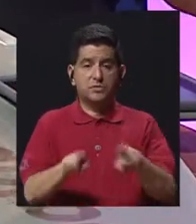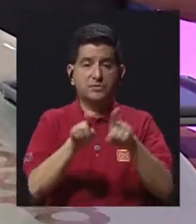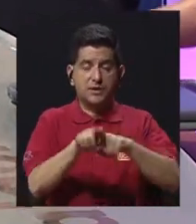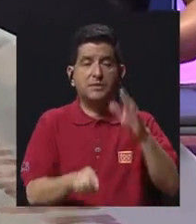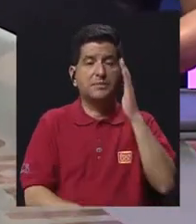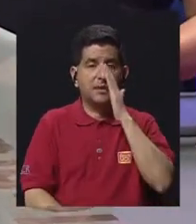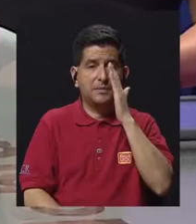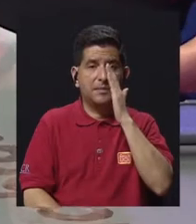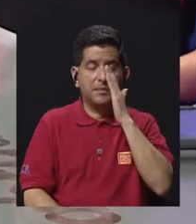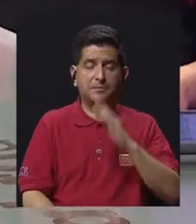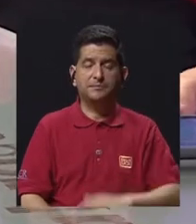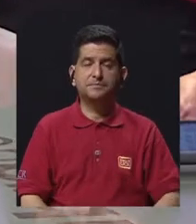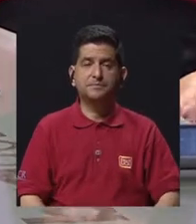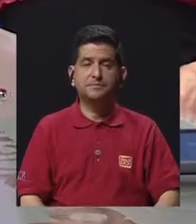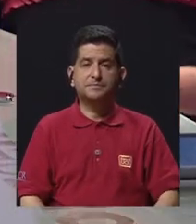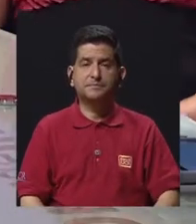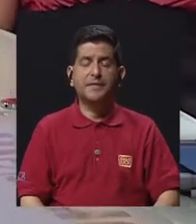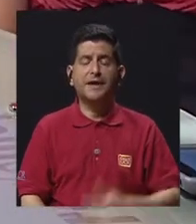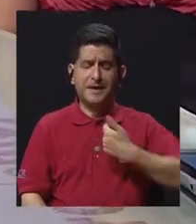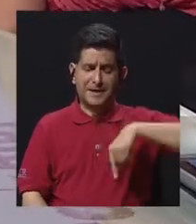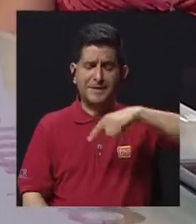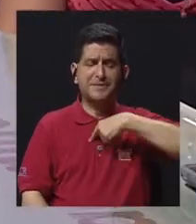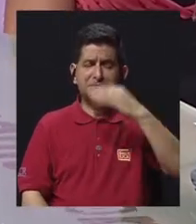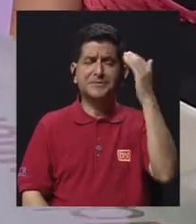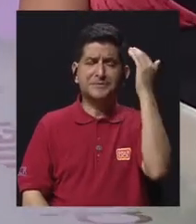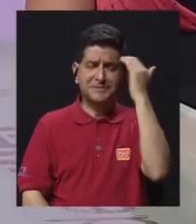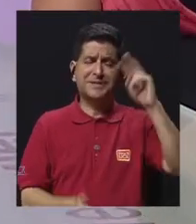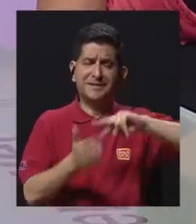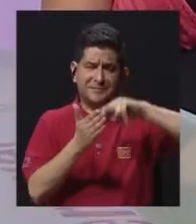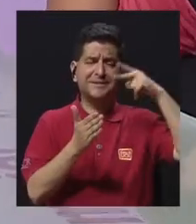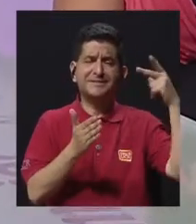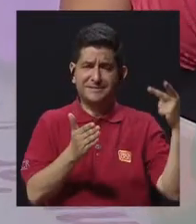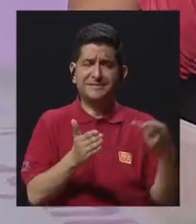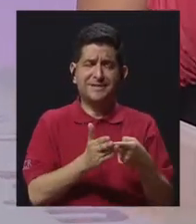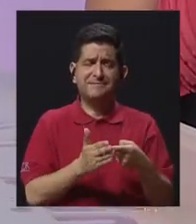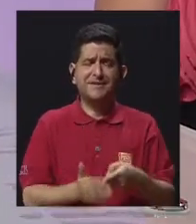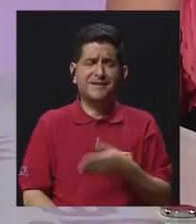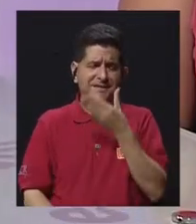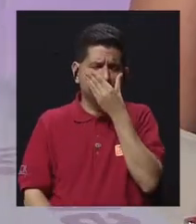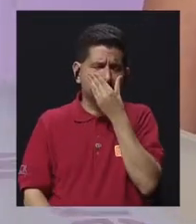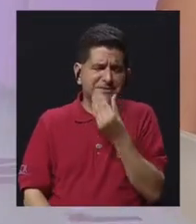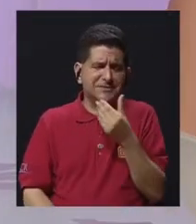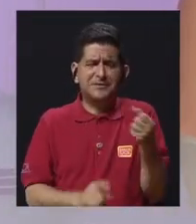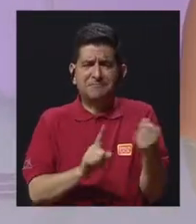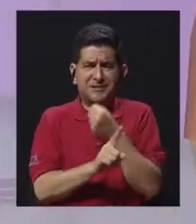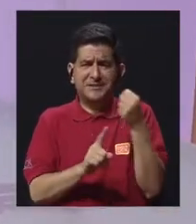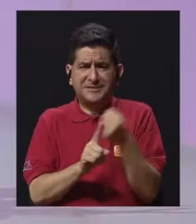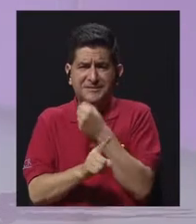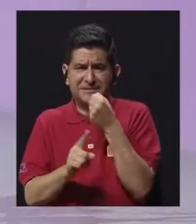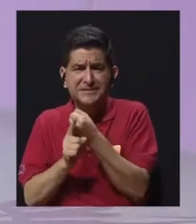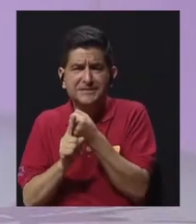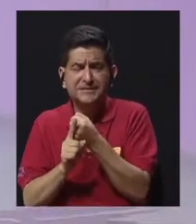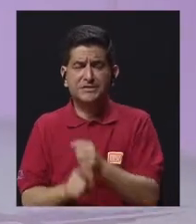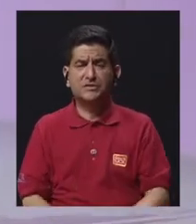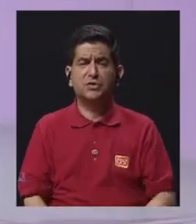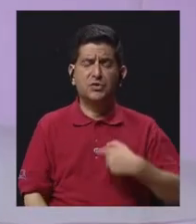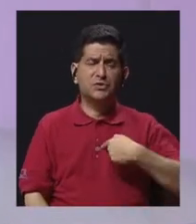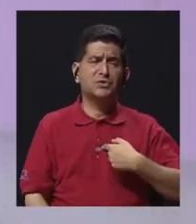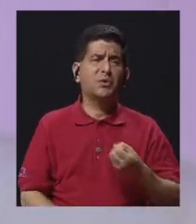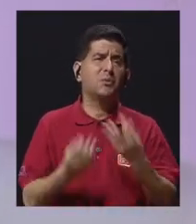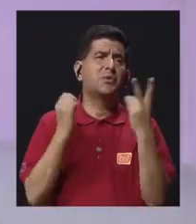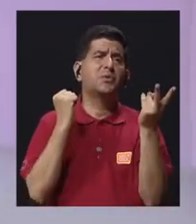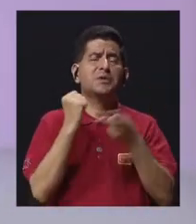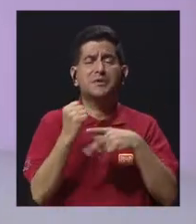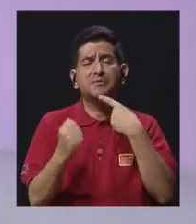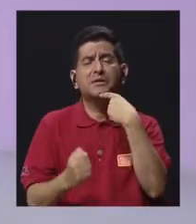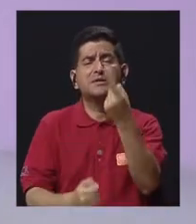madres y sabemos lo que es como sufrir la violencia. Yo muchas veces les digo